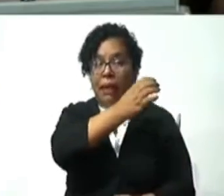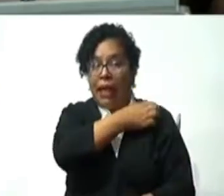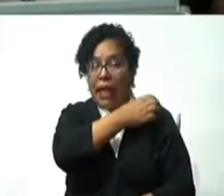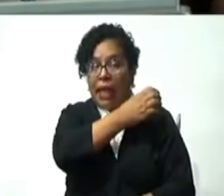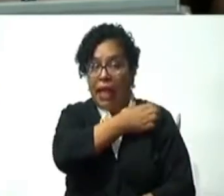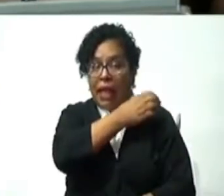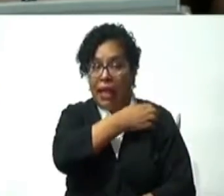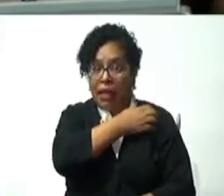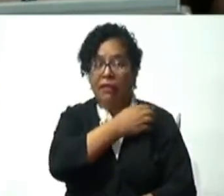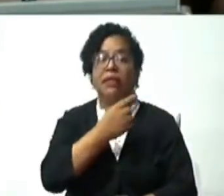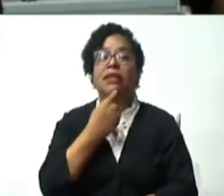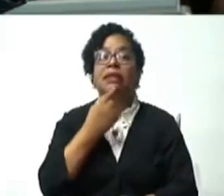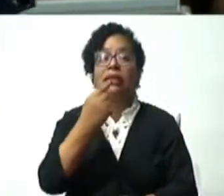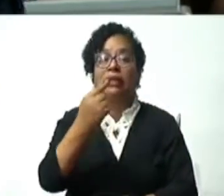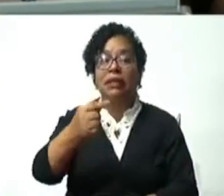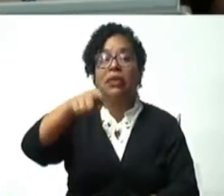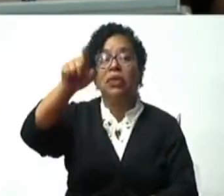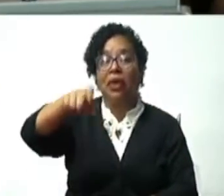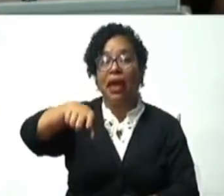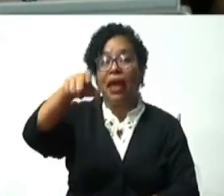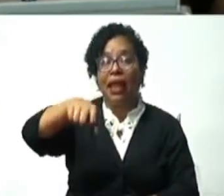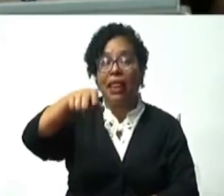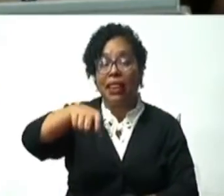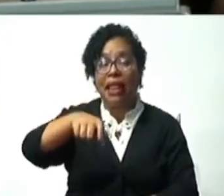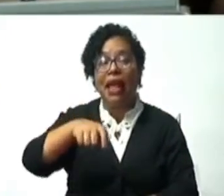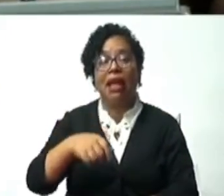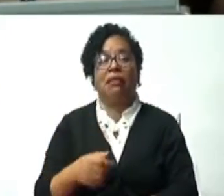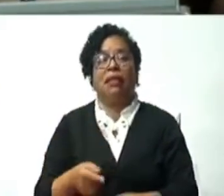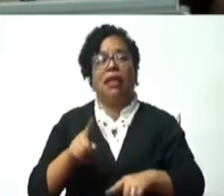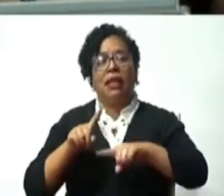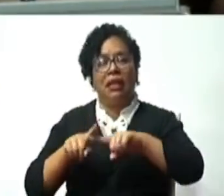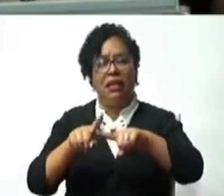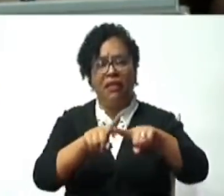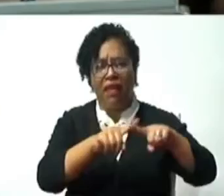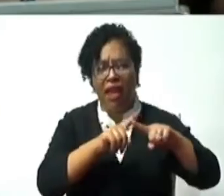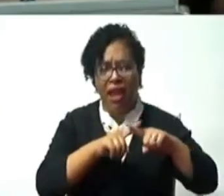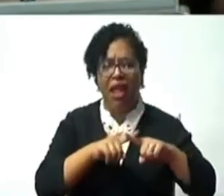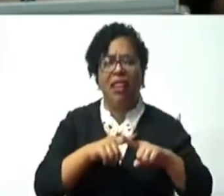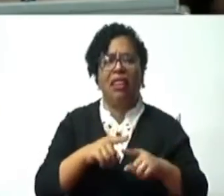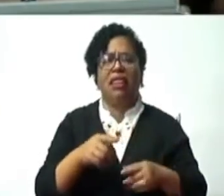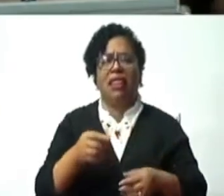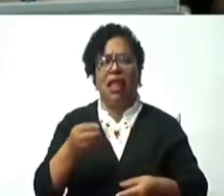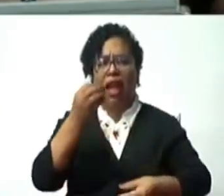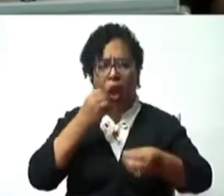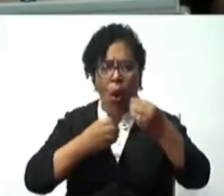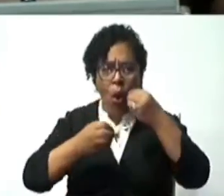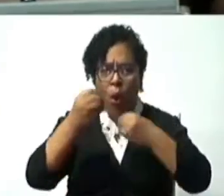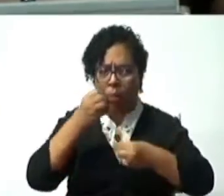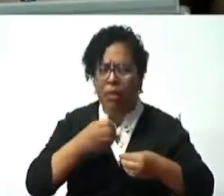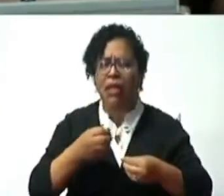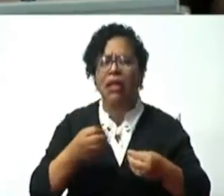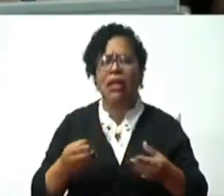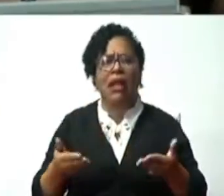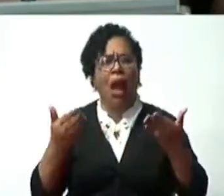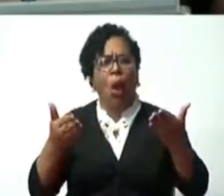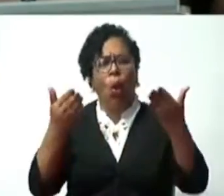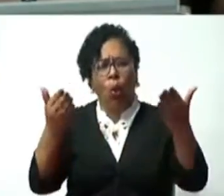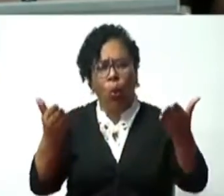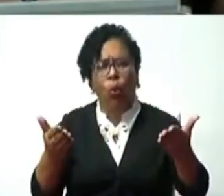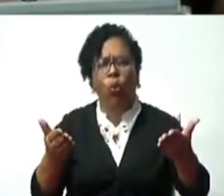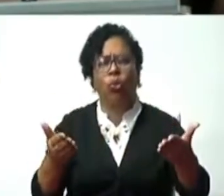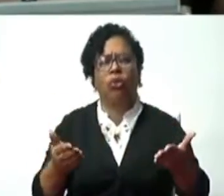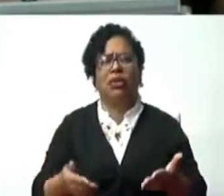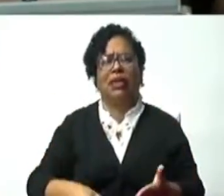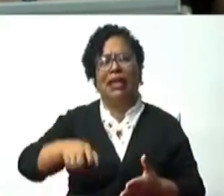trata que ellos lo planteen, sino se trata de pasar del dicho al hecho. El país